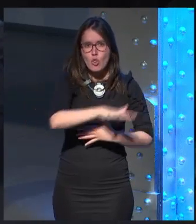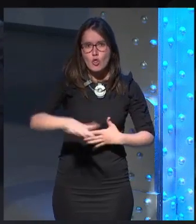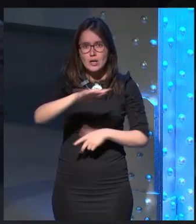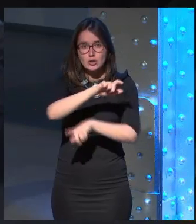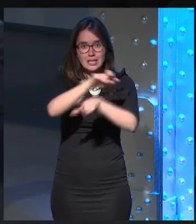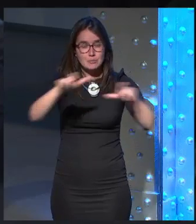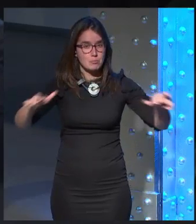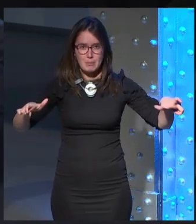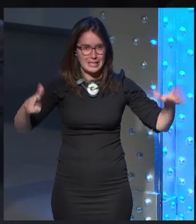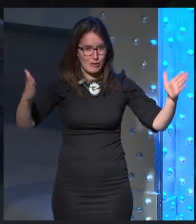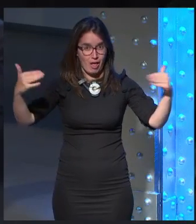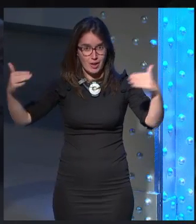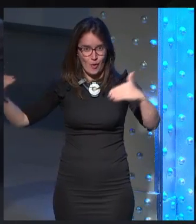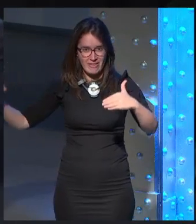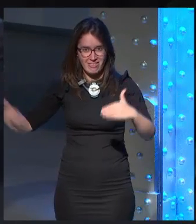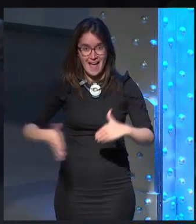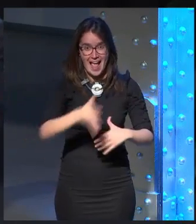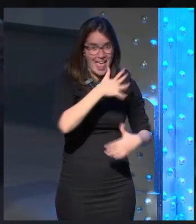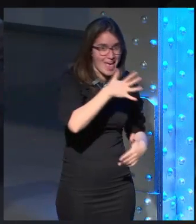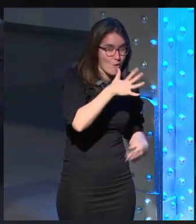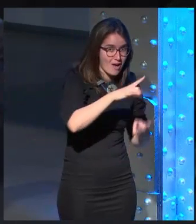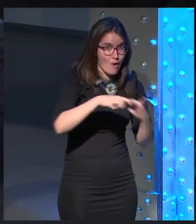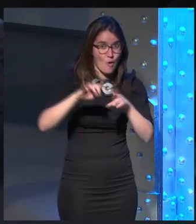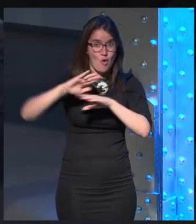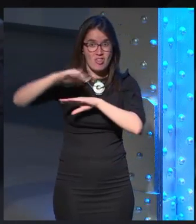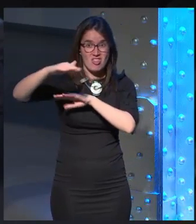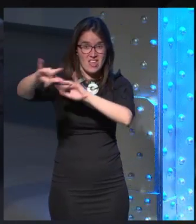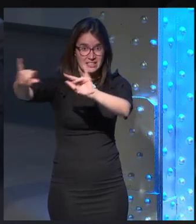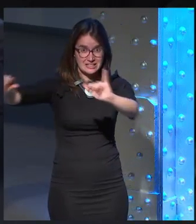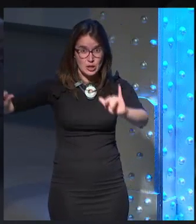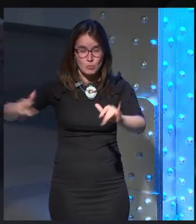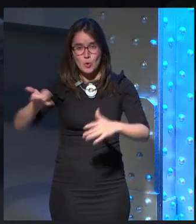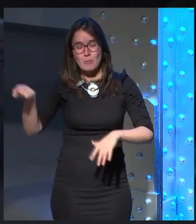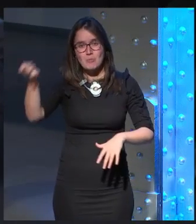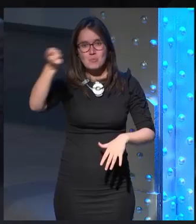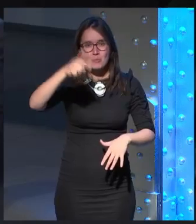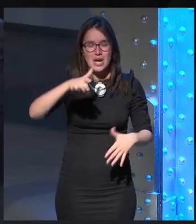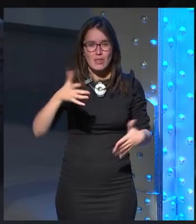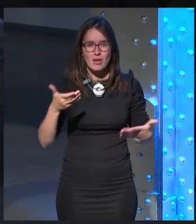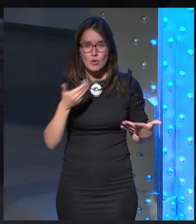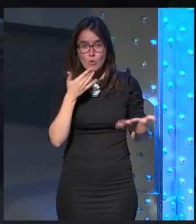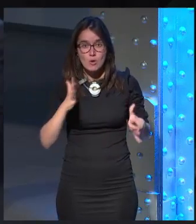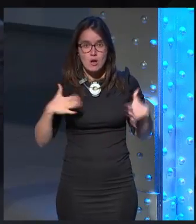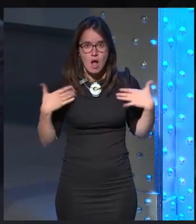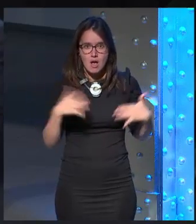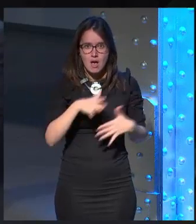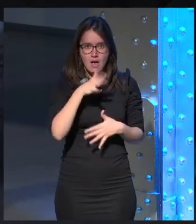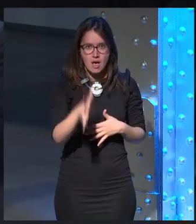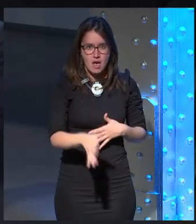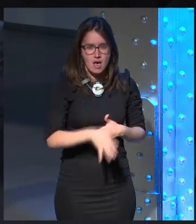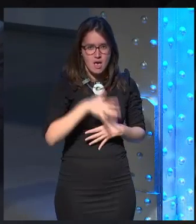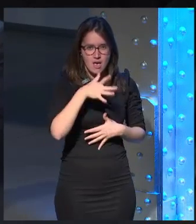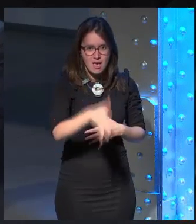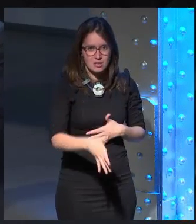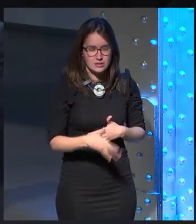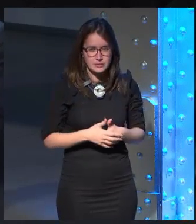la gente no suele vivir. El agua y el desierto. Porque parecen son muy sorprendentes.